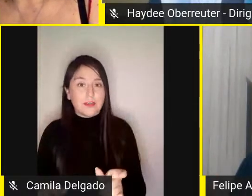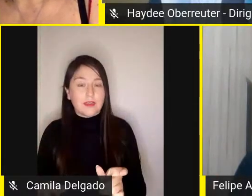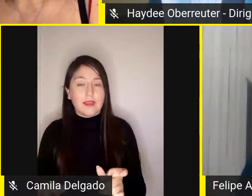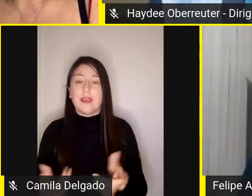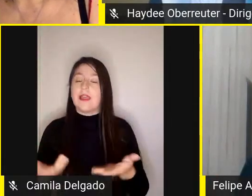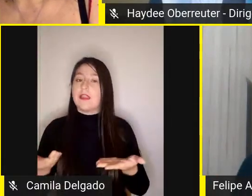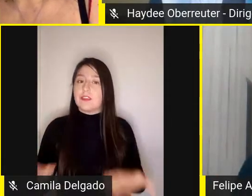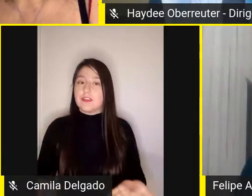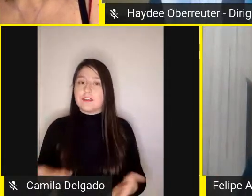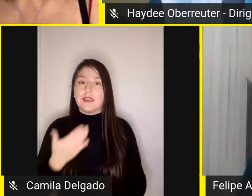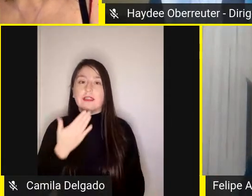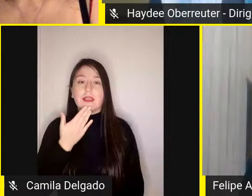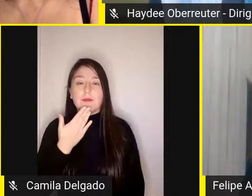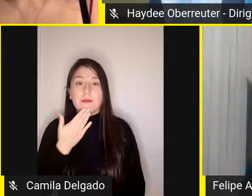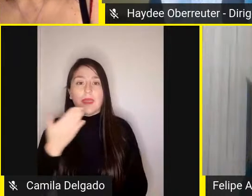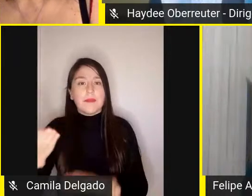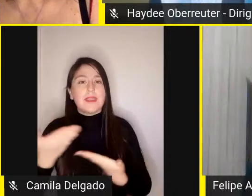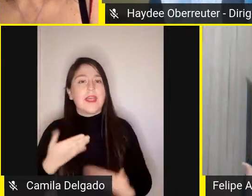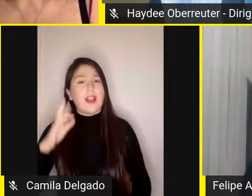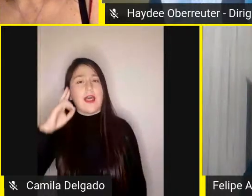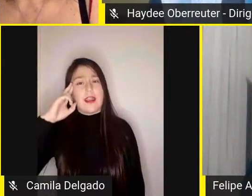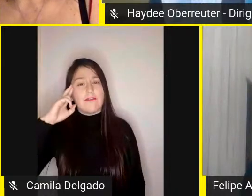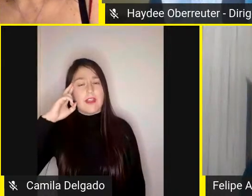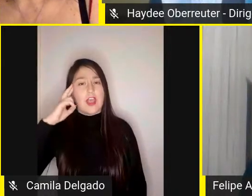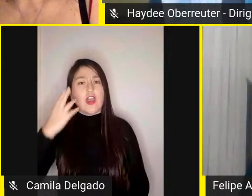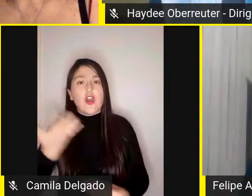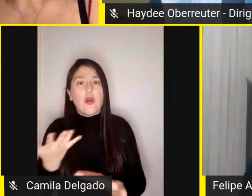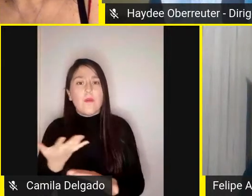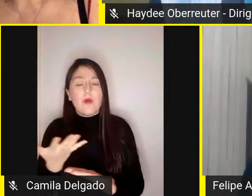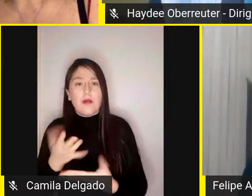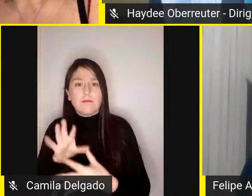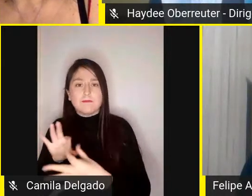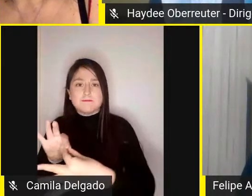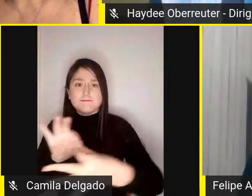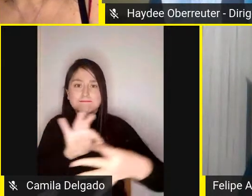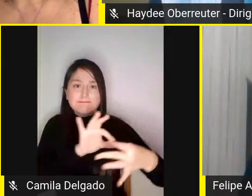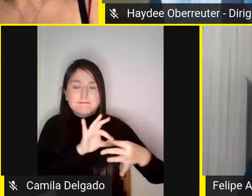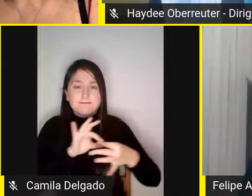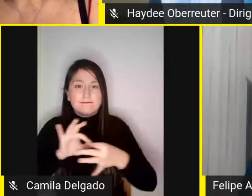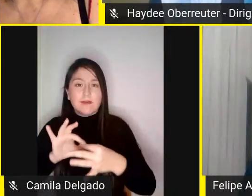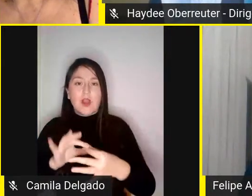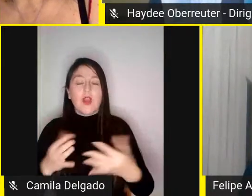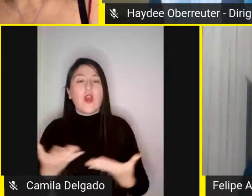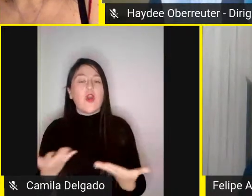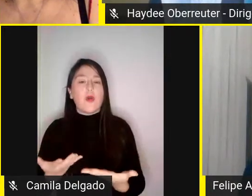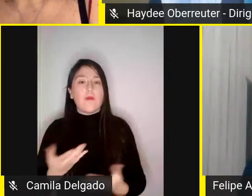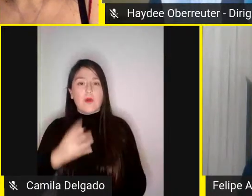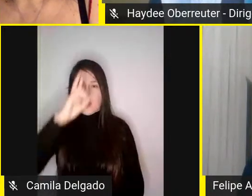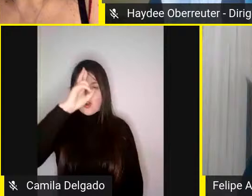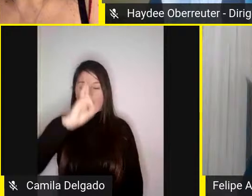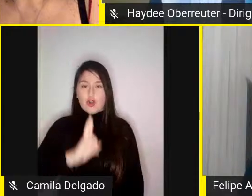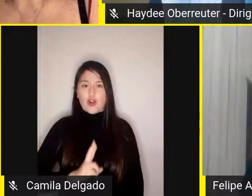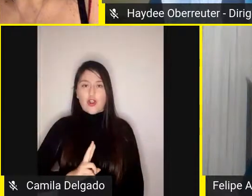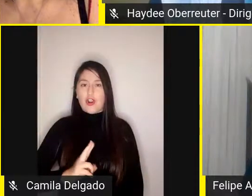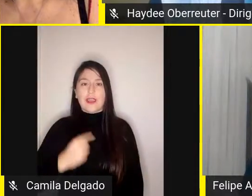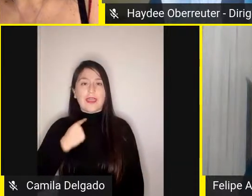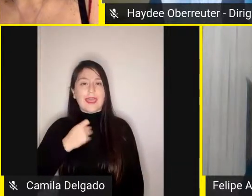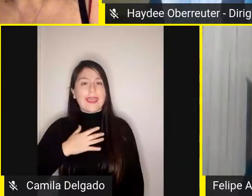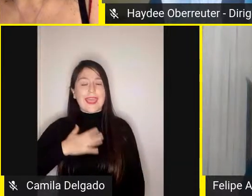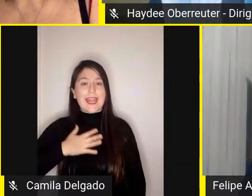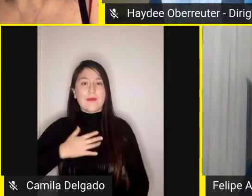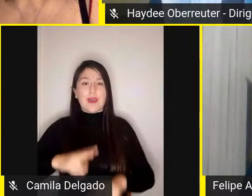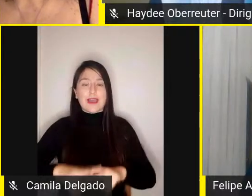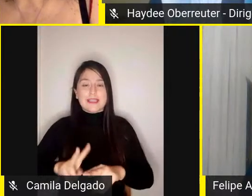poco la reflexión de cómo este tejido social también responde frente al rol que uno quiere hacer en la sociedad, cómo uno ve la participación de